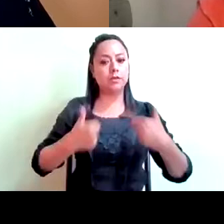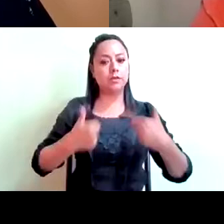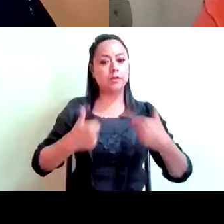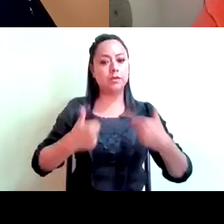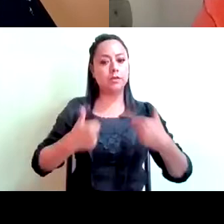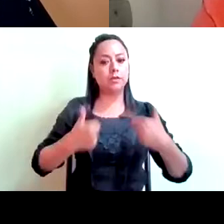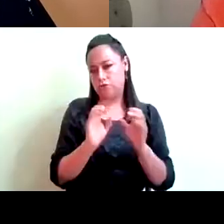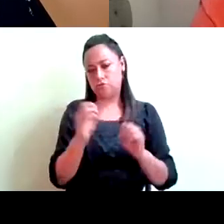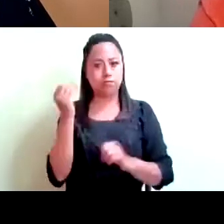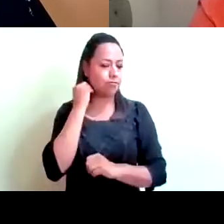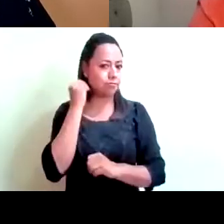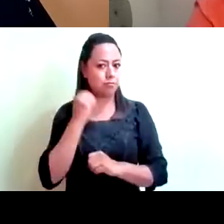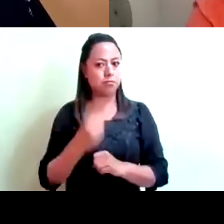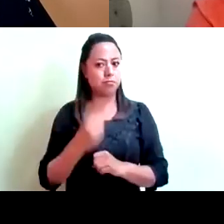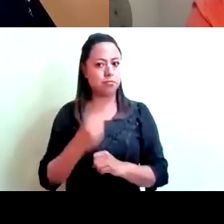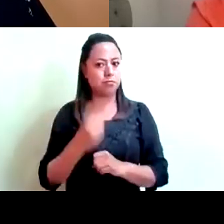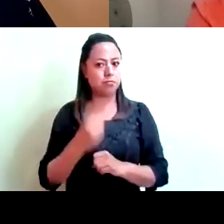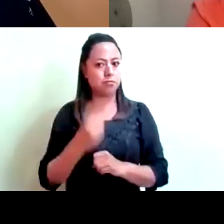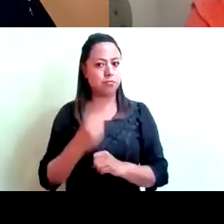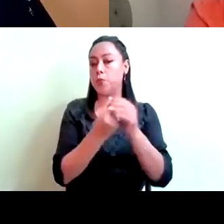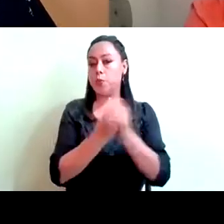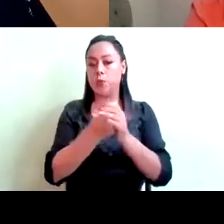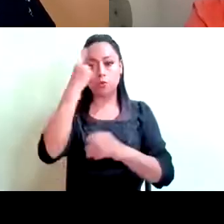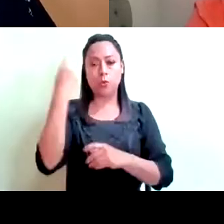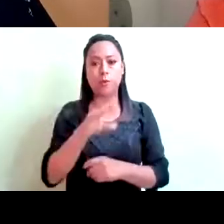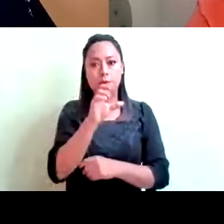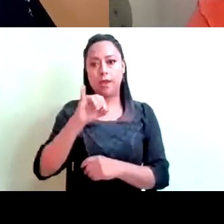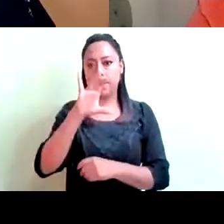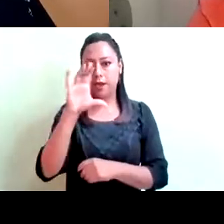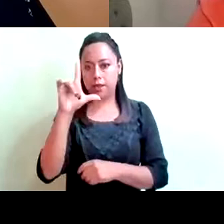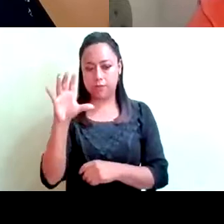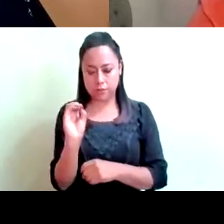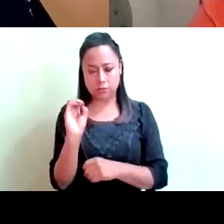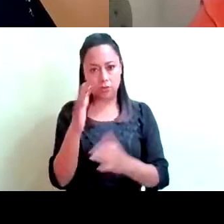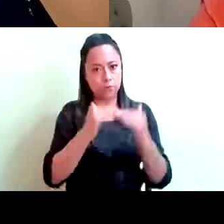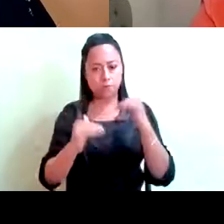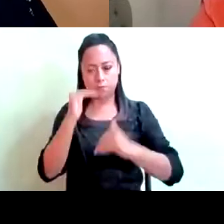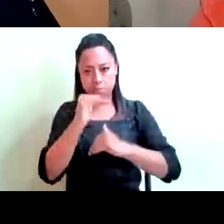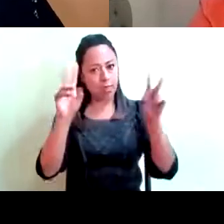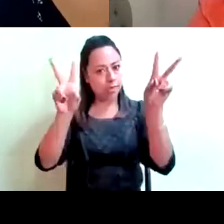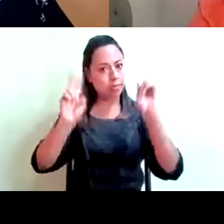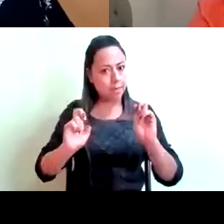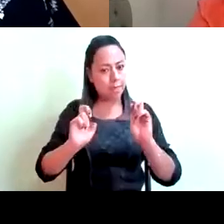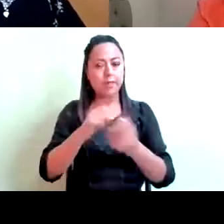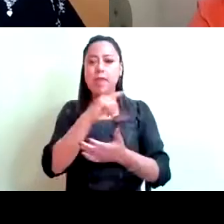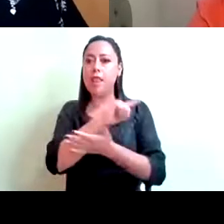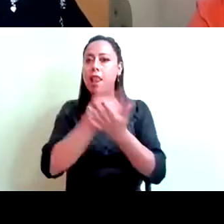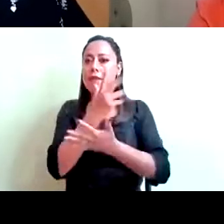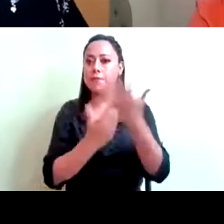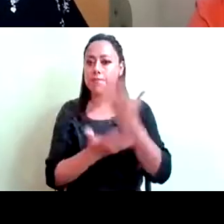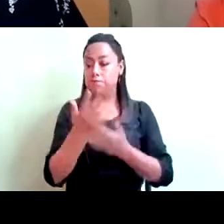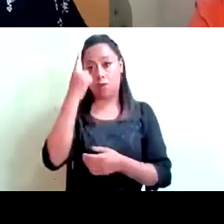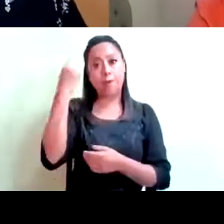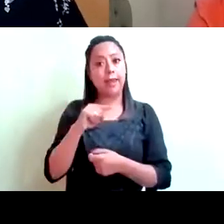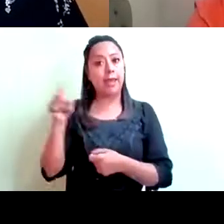ciclo superior en materia legislativa, a fin de que los estudiantes de ambas licenciaturas